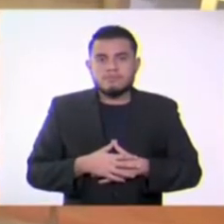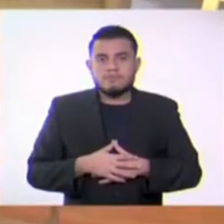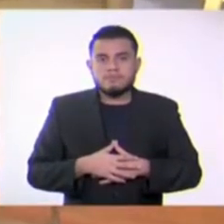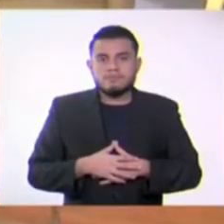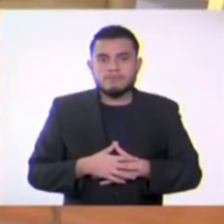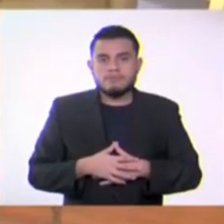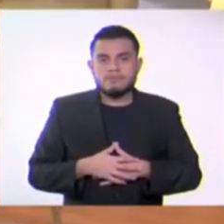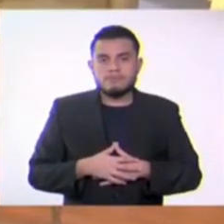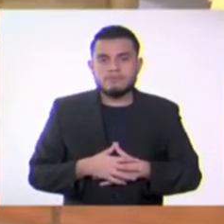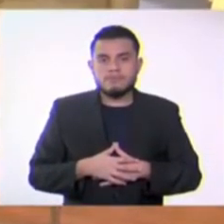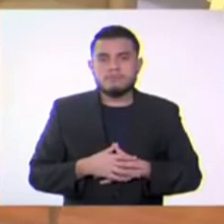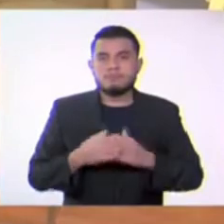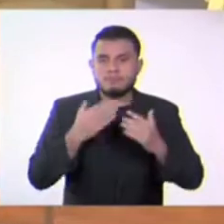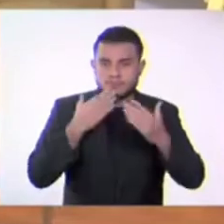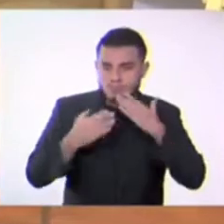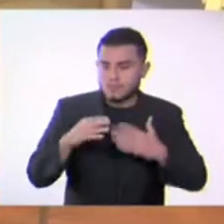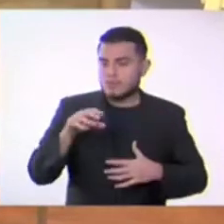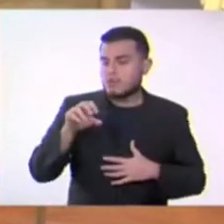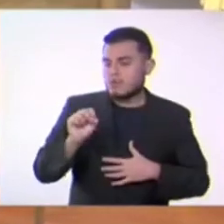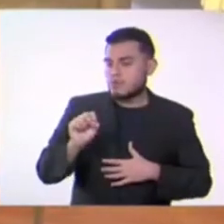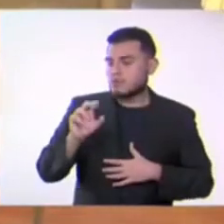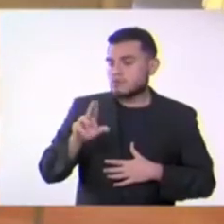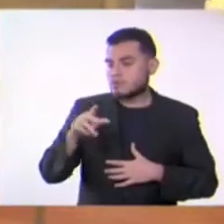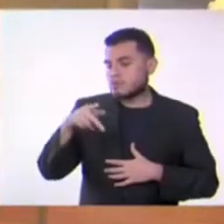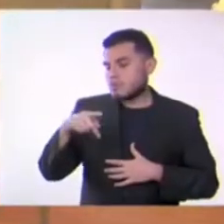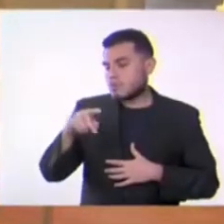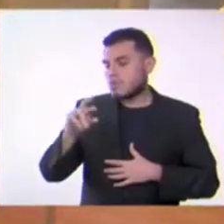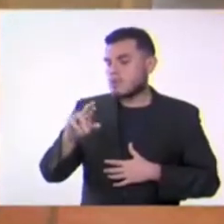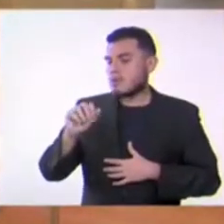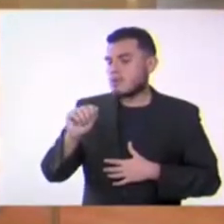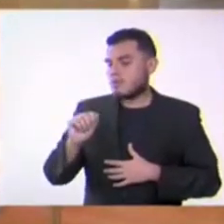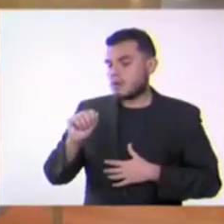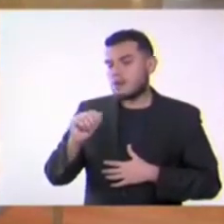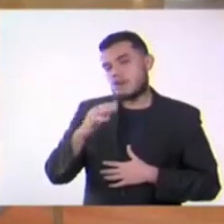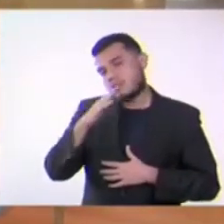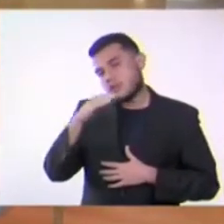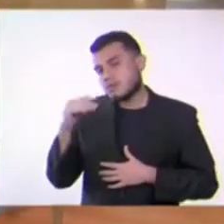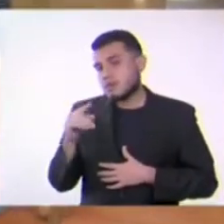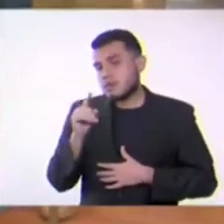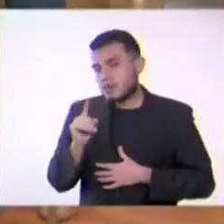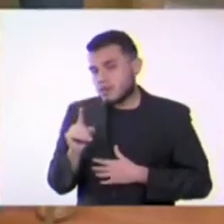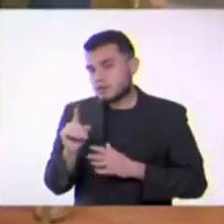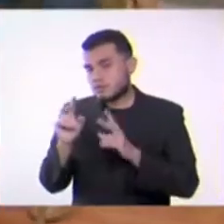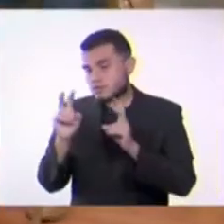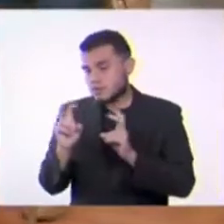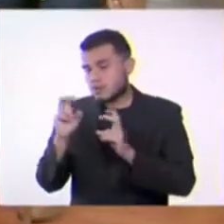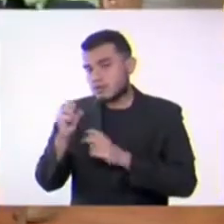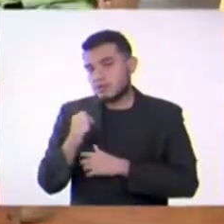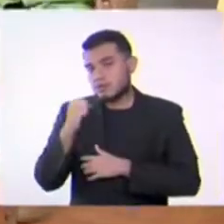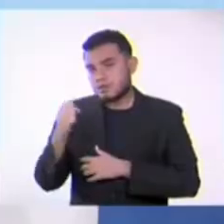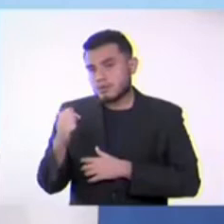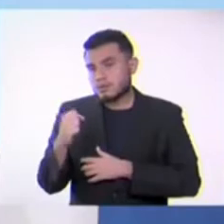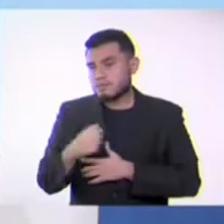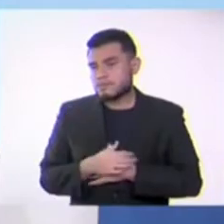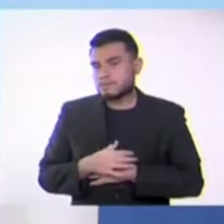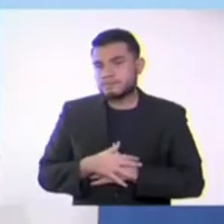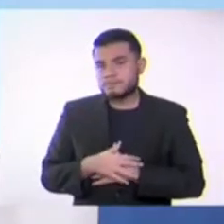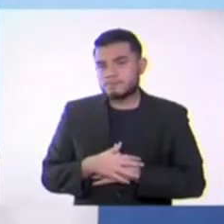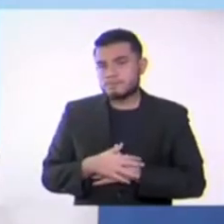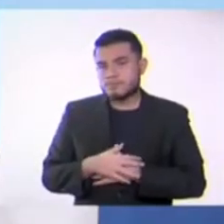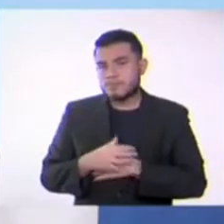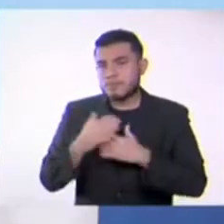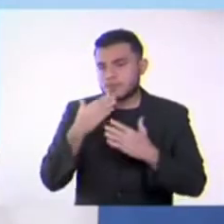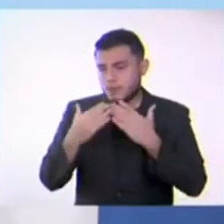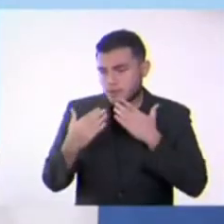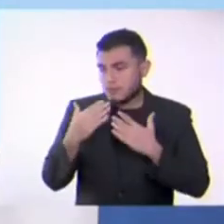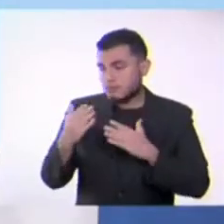del supranacional, porque este es un término importante que supera lo que es al Estado,